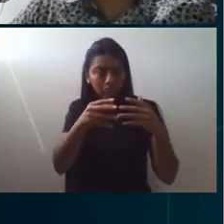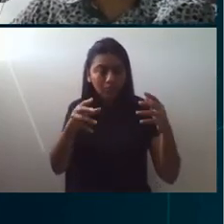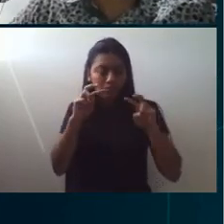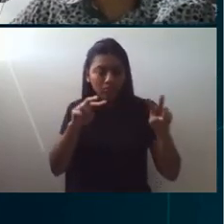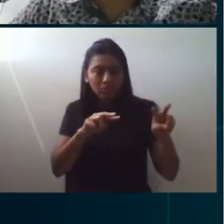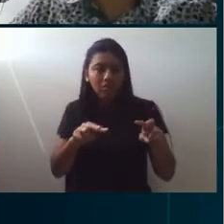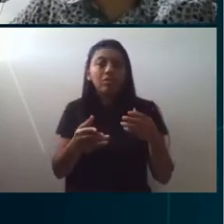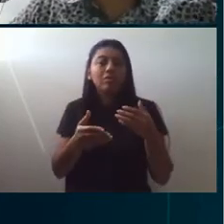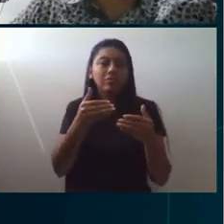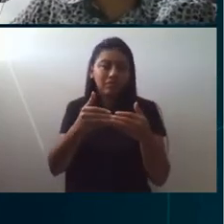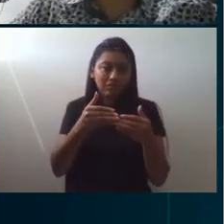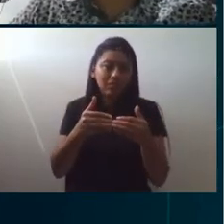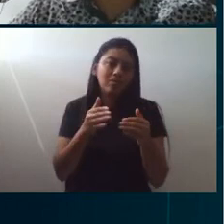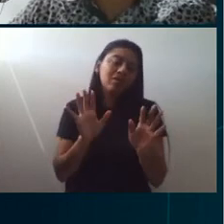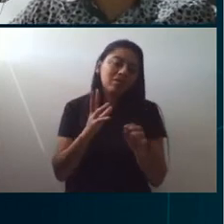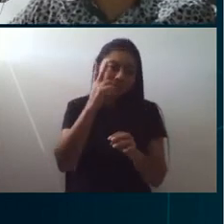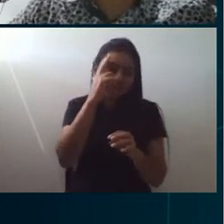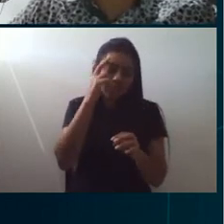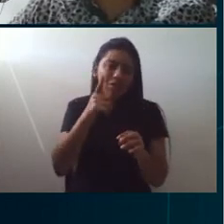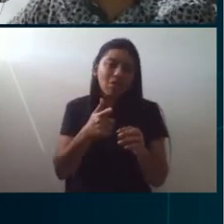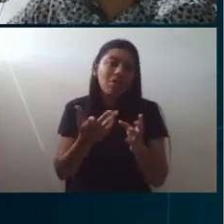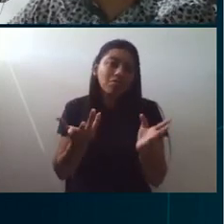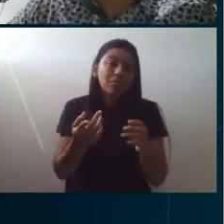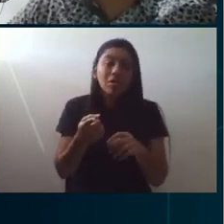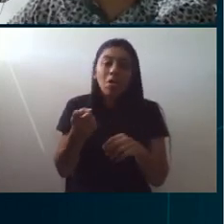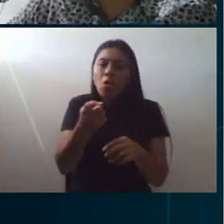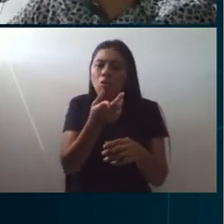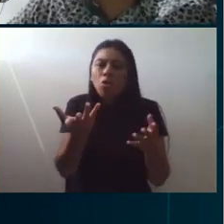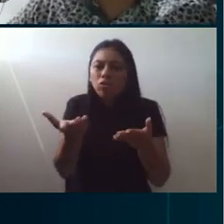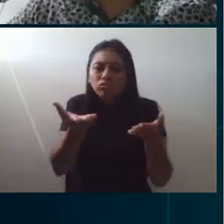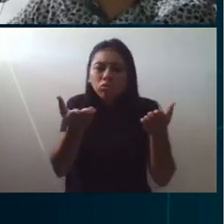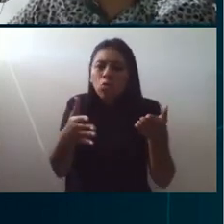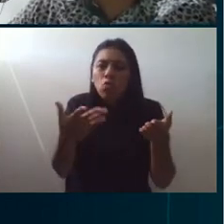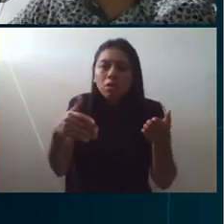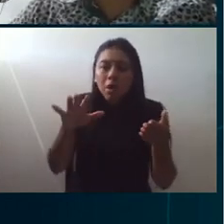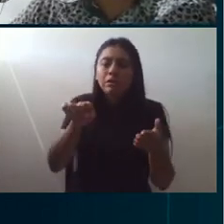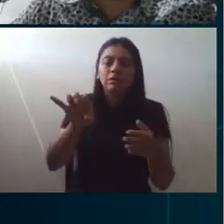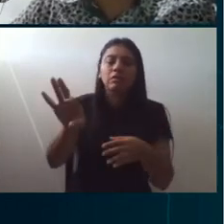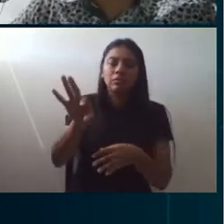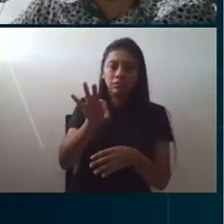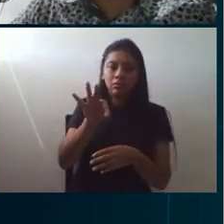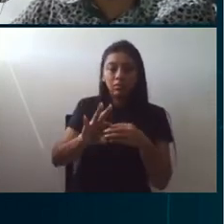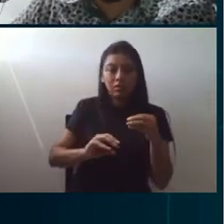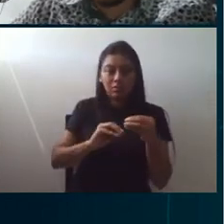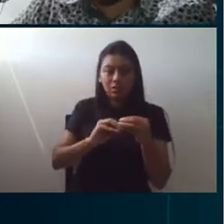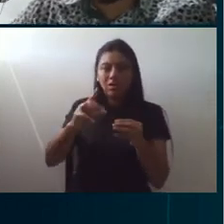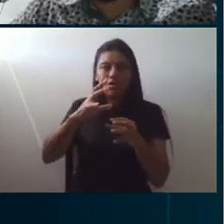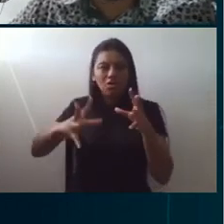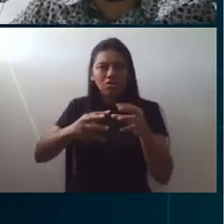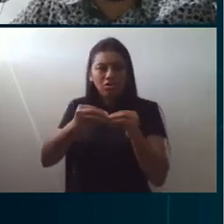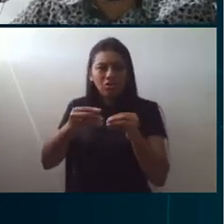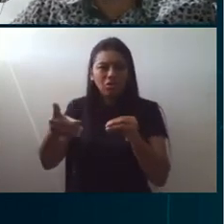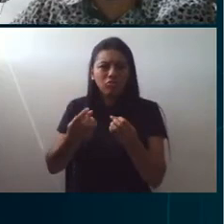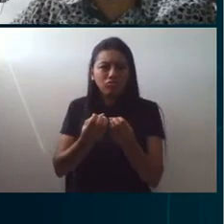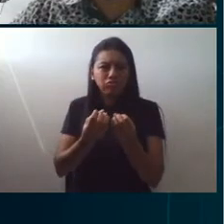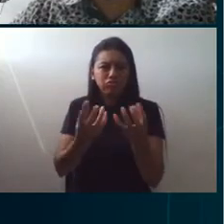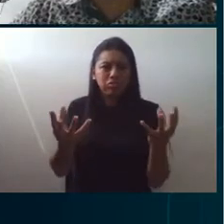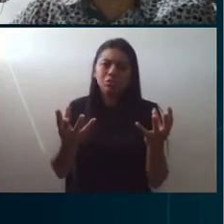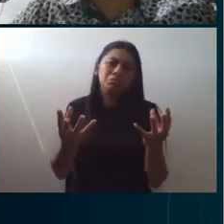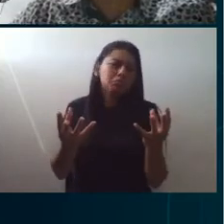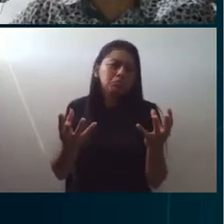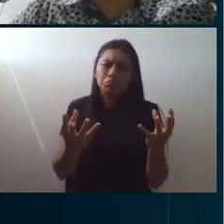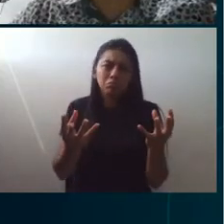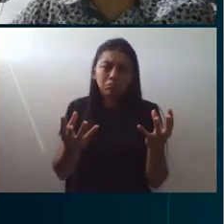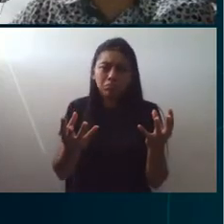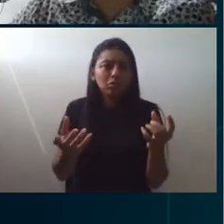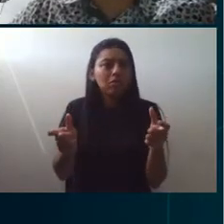probablemente por la facilidad y por la disponibilidad pues que había del software. En términos de el poco código también, una parte importante pues aquí una